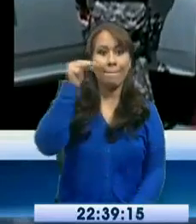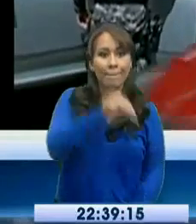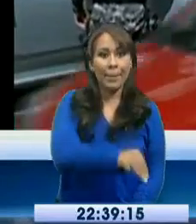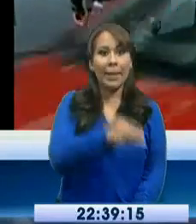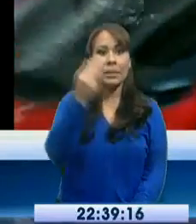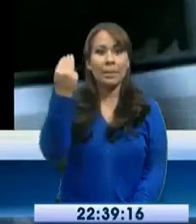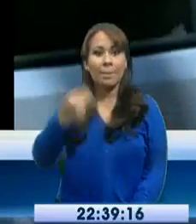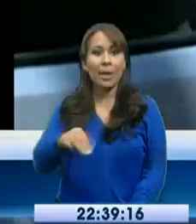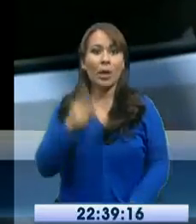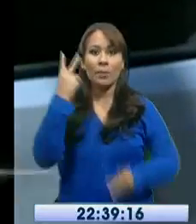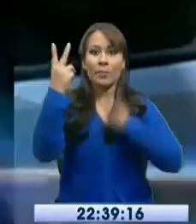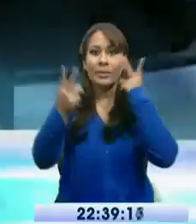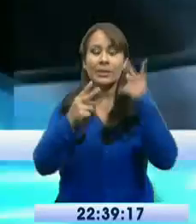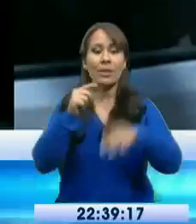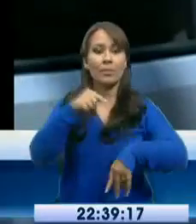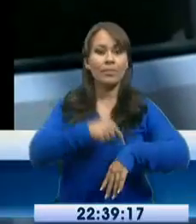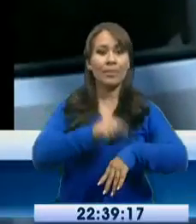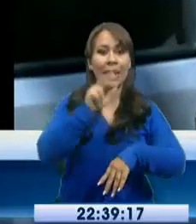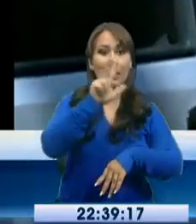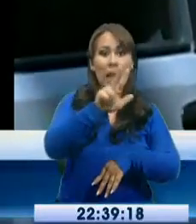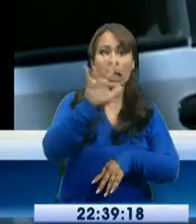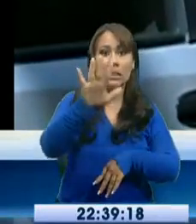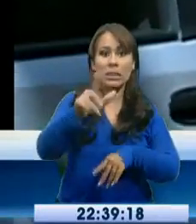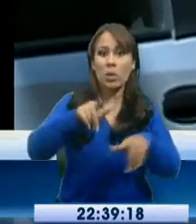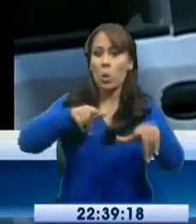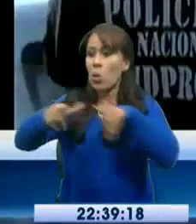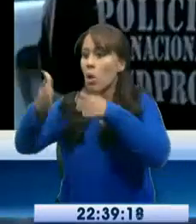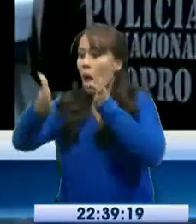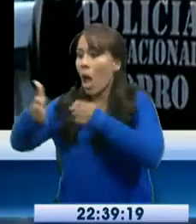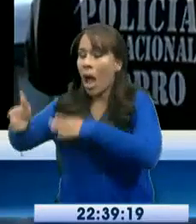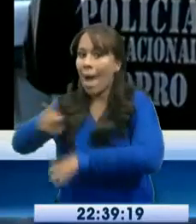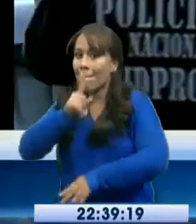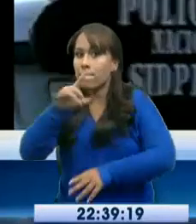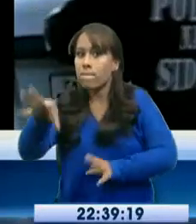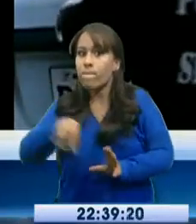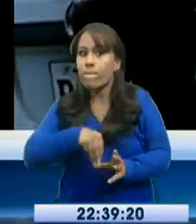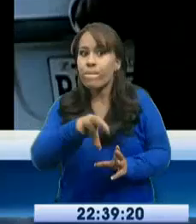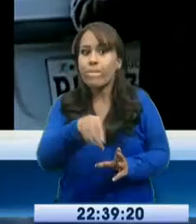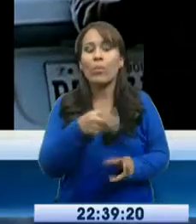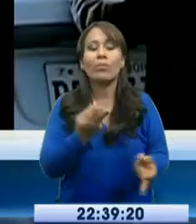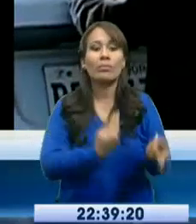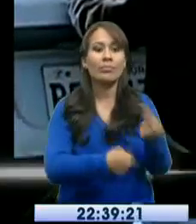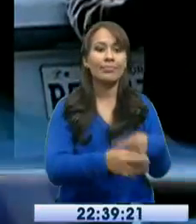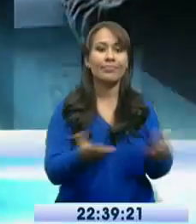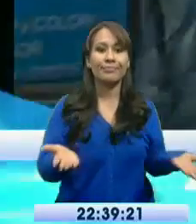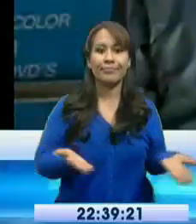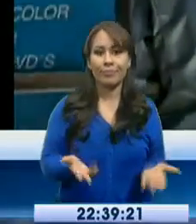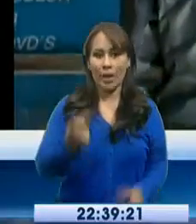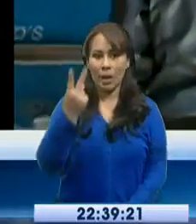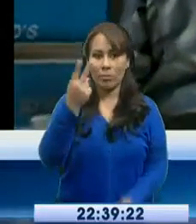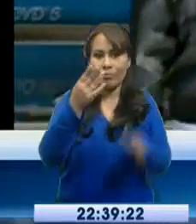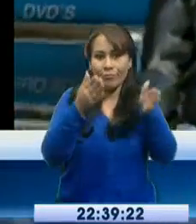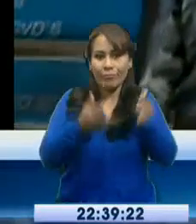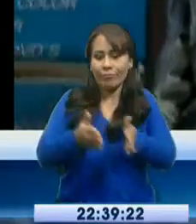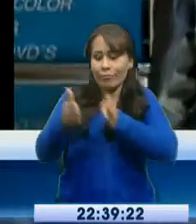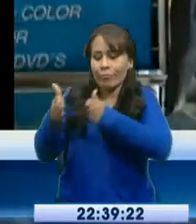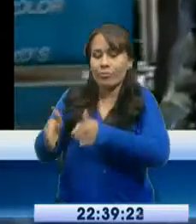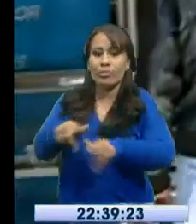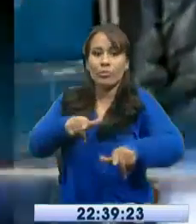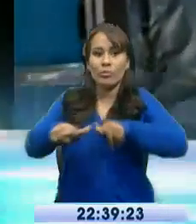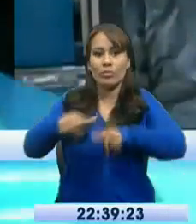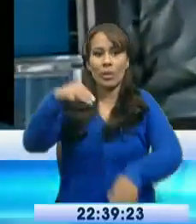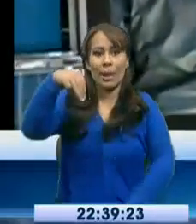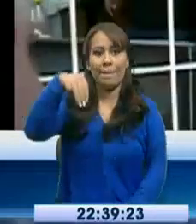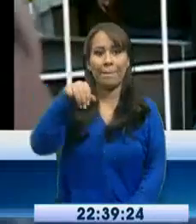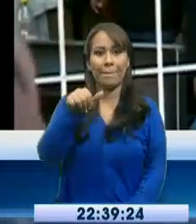miércoles y visitaban de 3 a 5 locales diarios. Las cosas robadas presuntamente la comercializaban en 2 locales ubicados en el sector de la Marín,